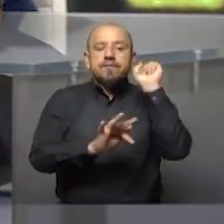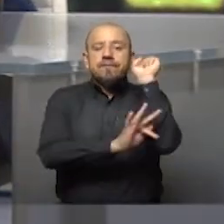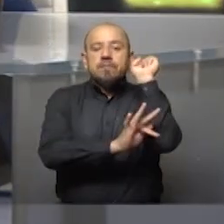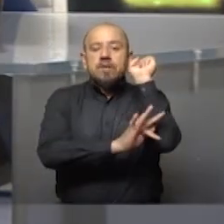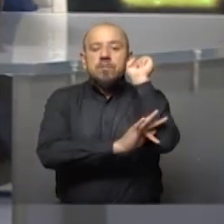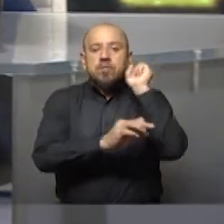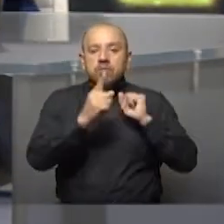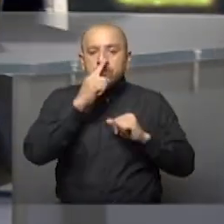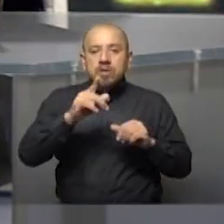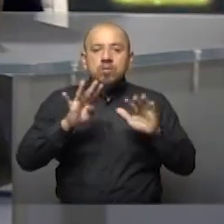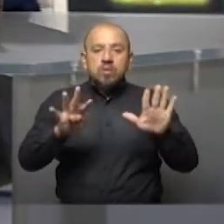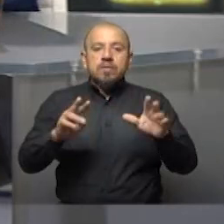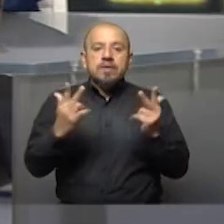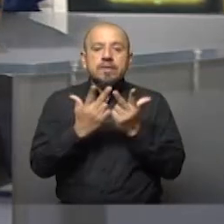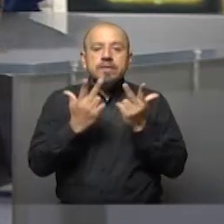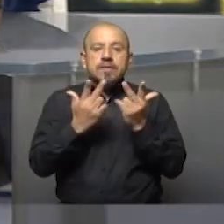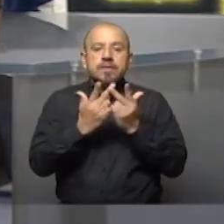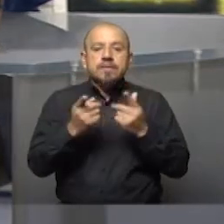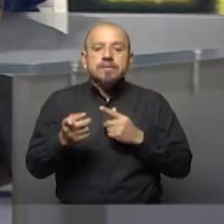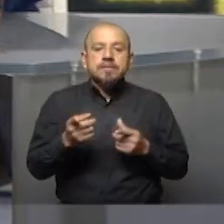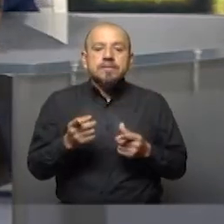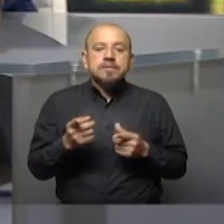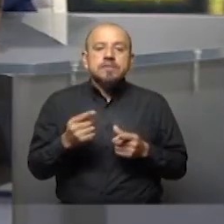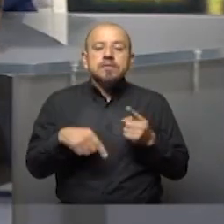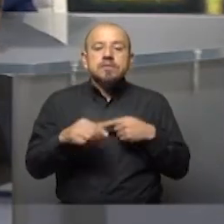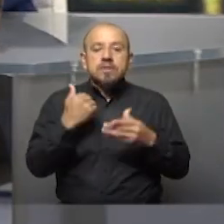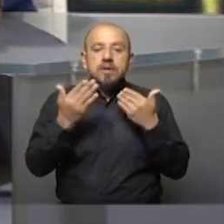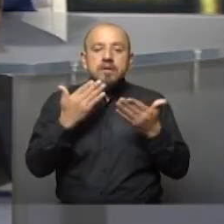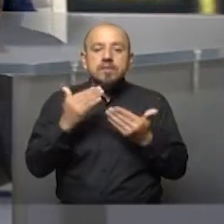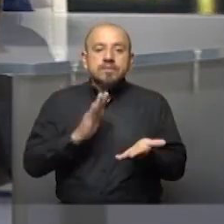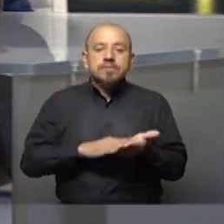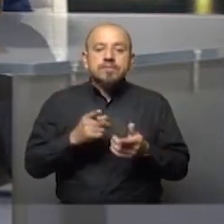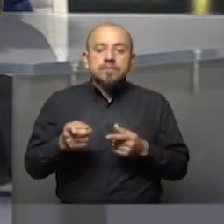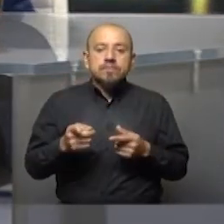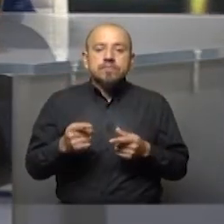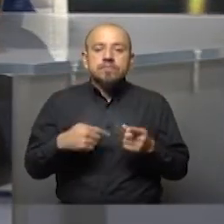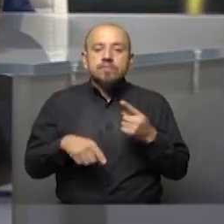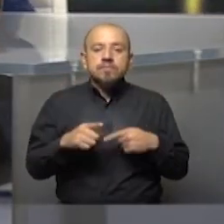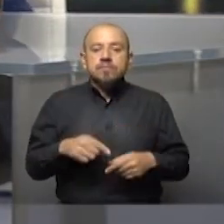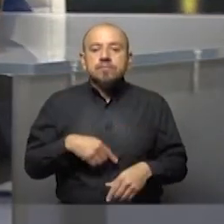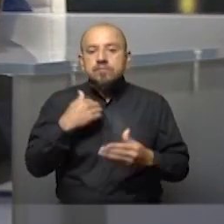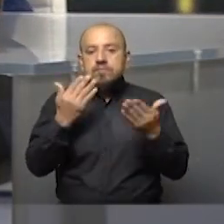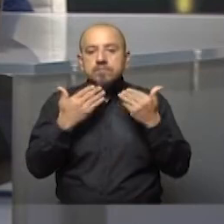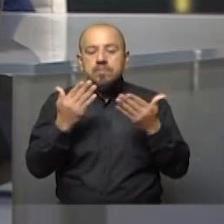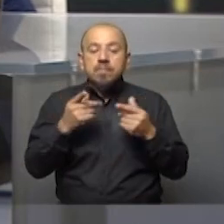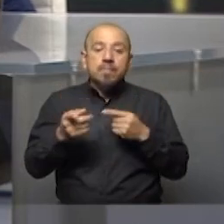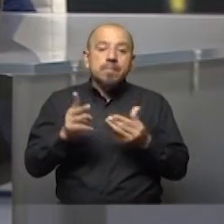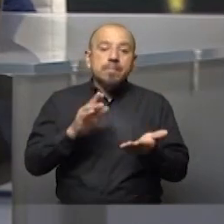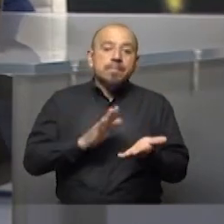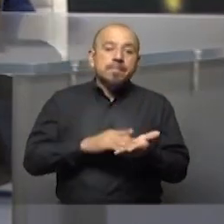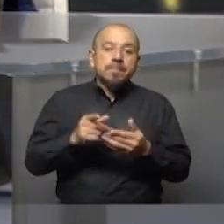1933 impresa pero conferencias previas para comenzar a poner el tema arriba de la mesa y charlar sobre